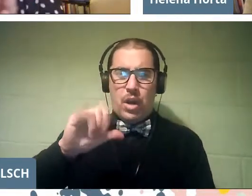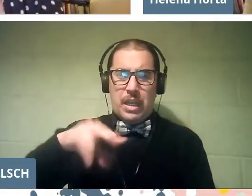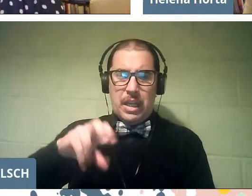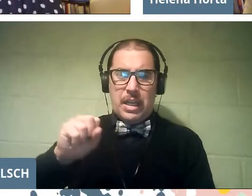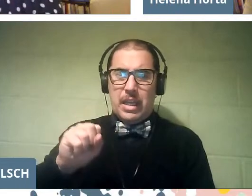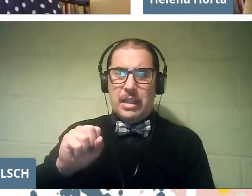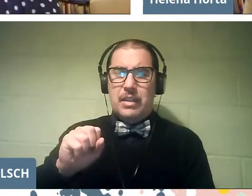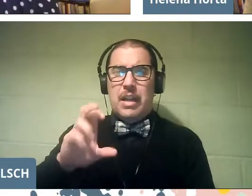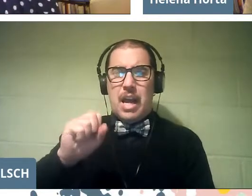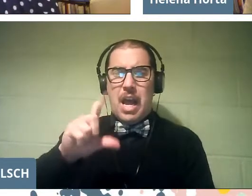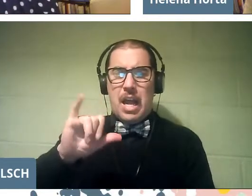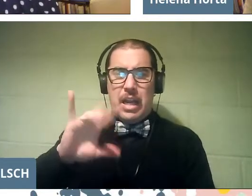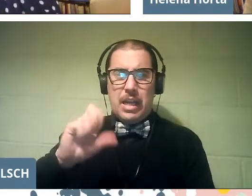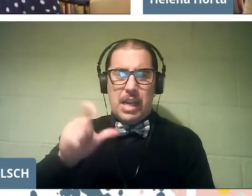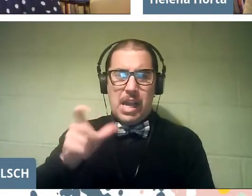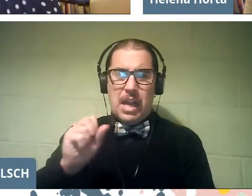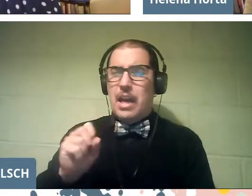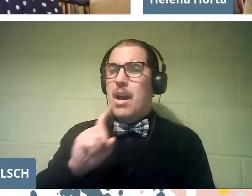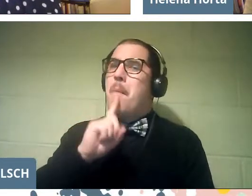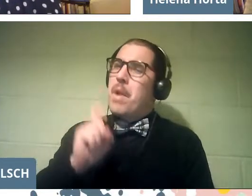da las gracias por la presentación.